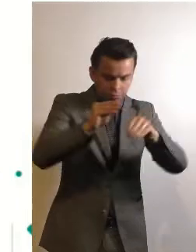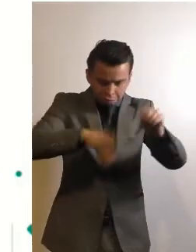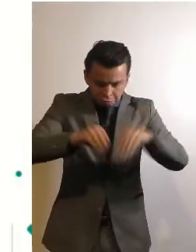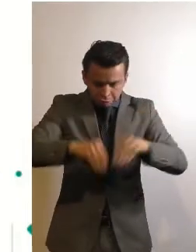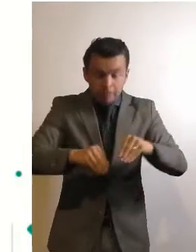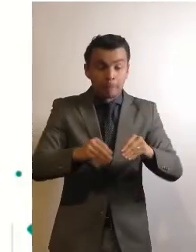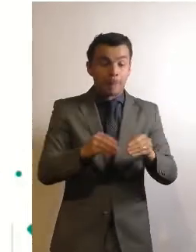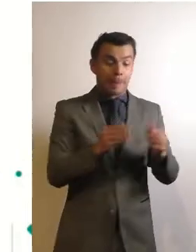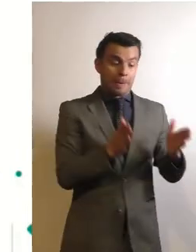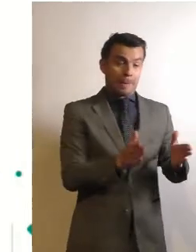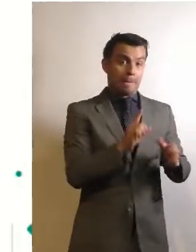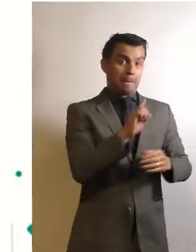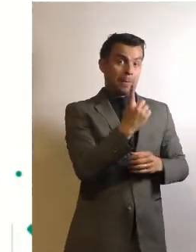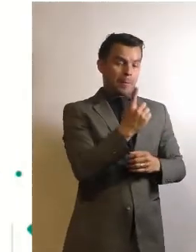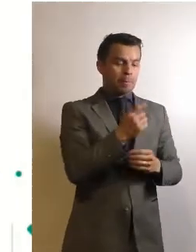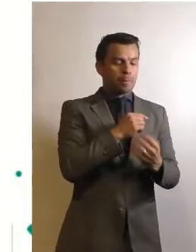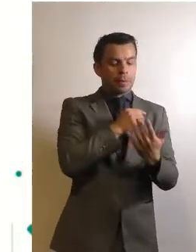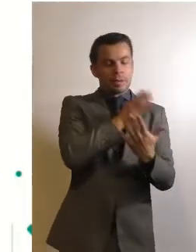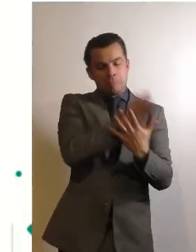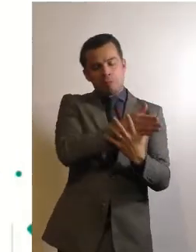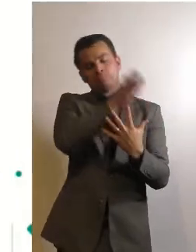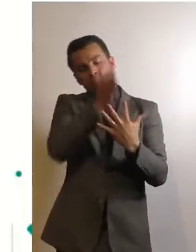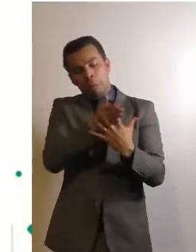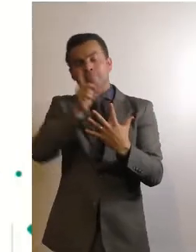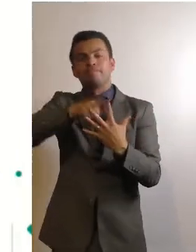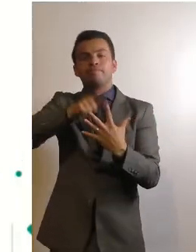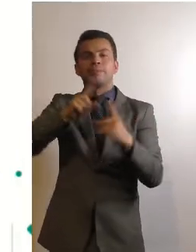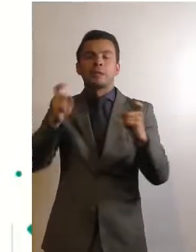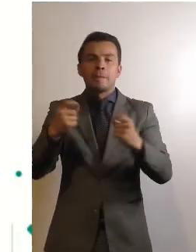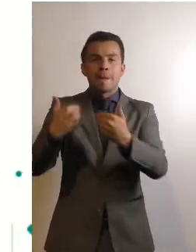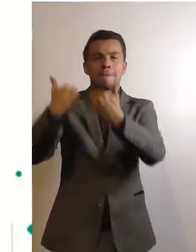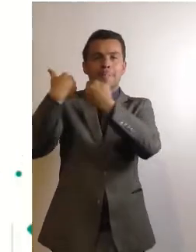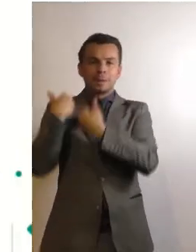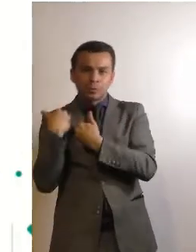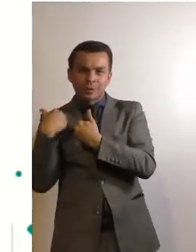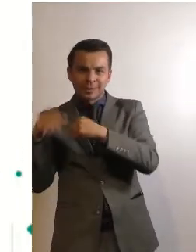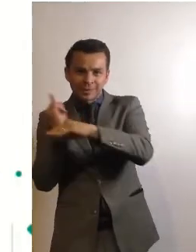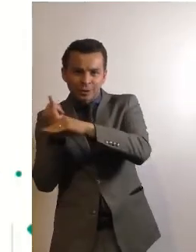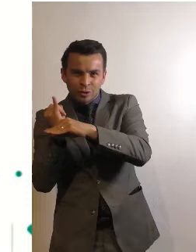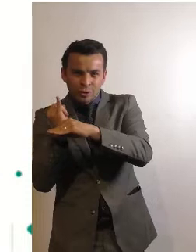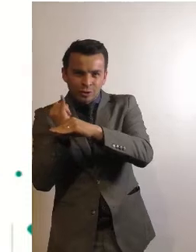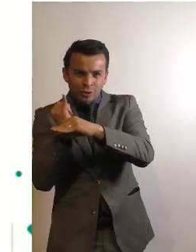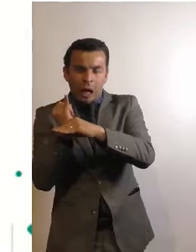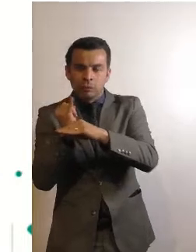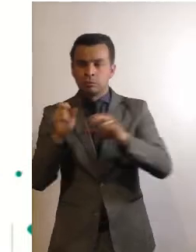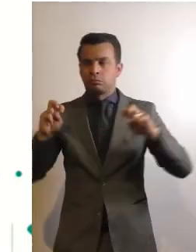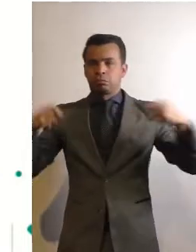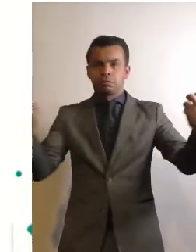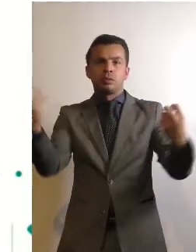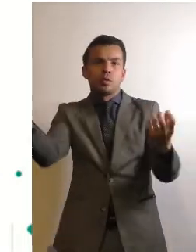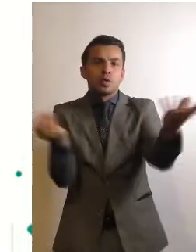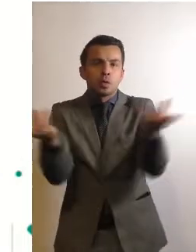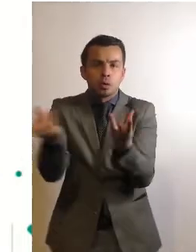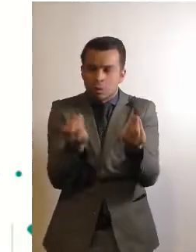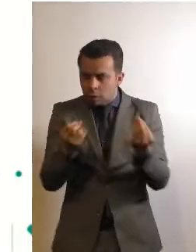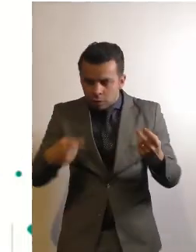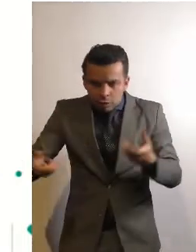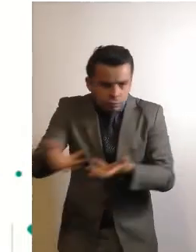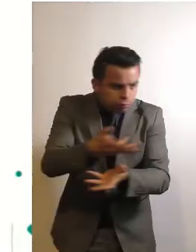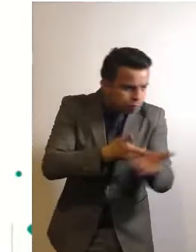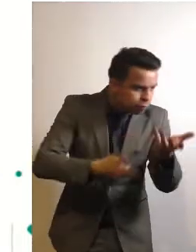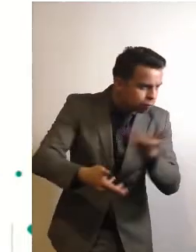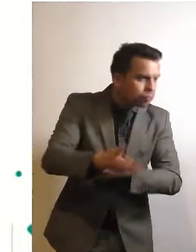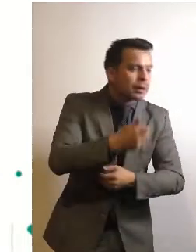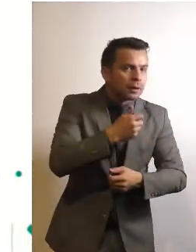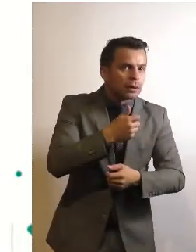visión y pues con los expertos y los grupos de interés, los diferentes grupos de interés participaron, o sea, nuestra